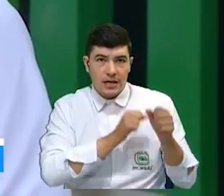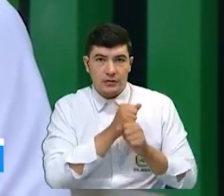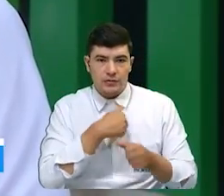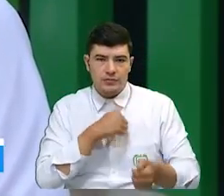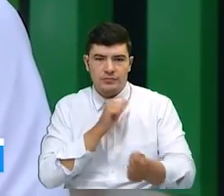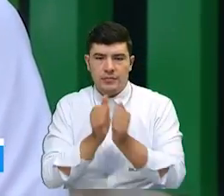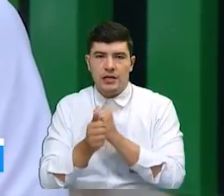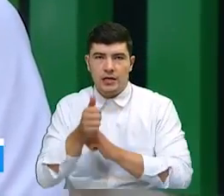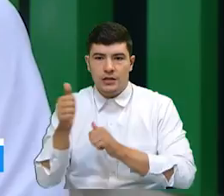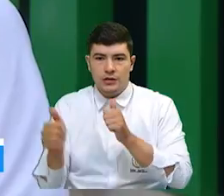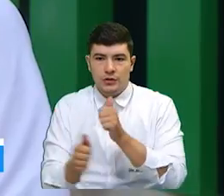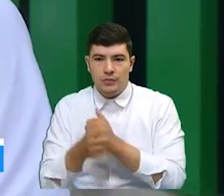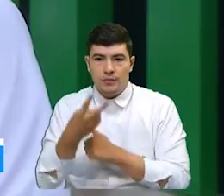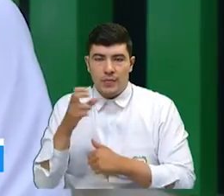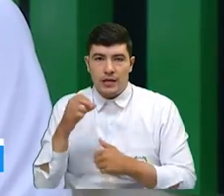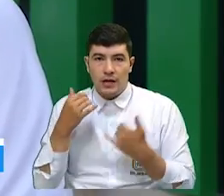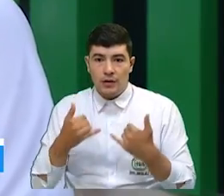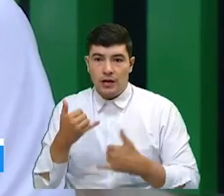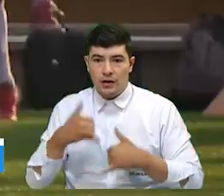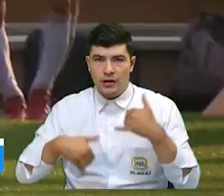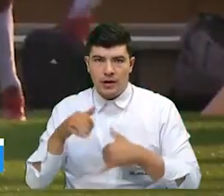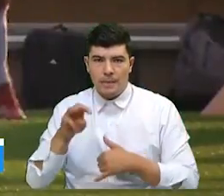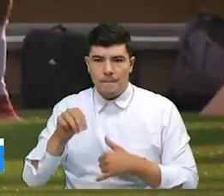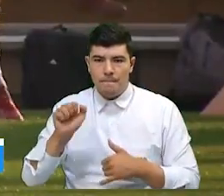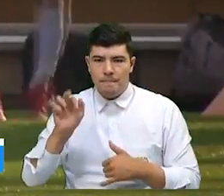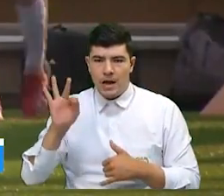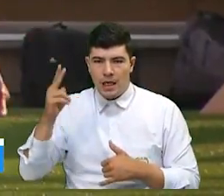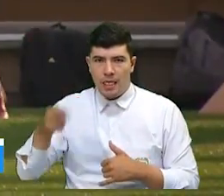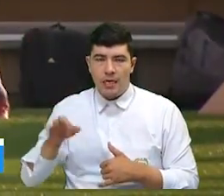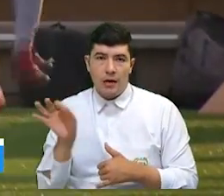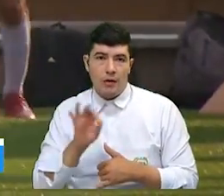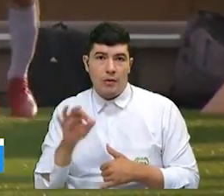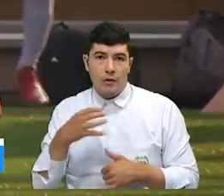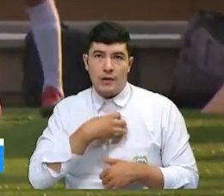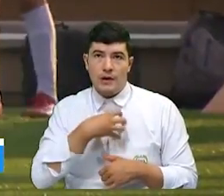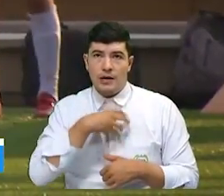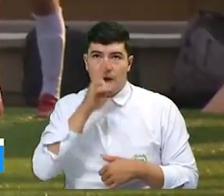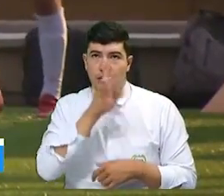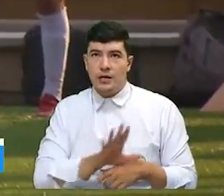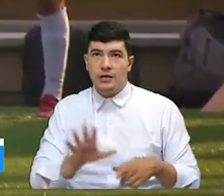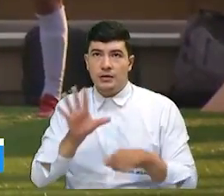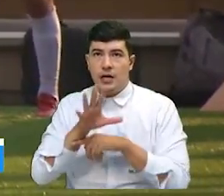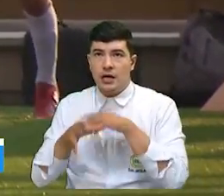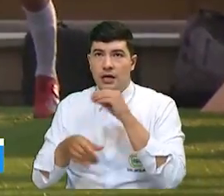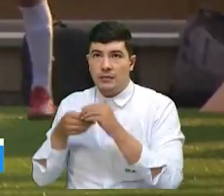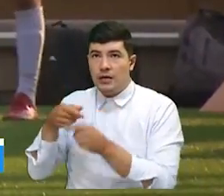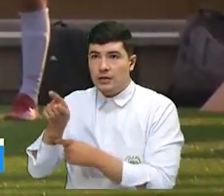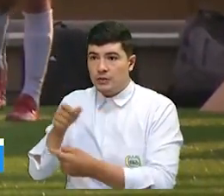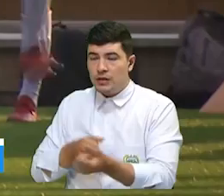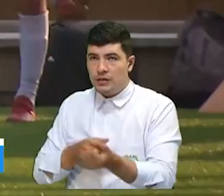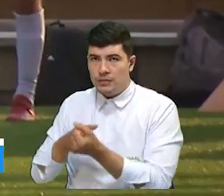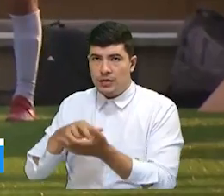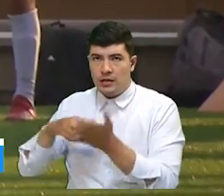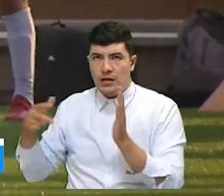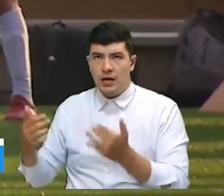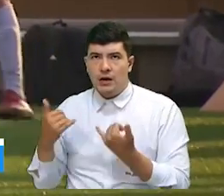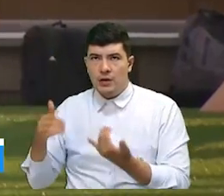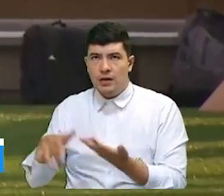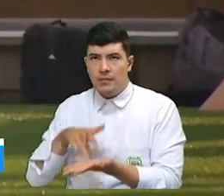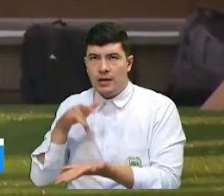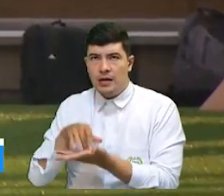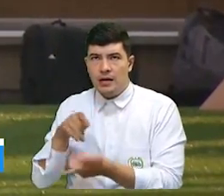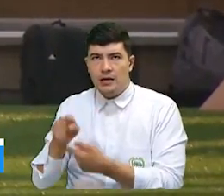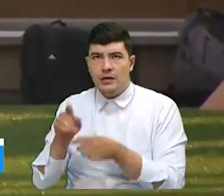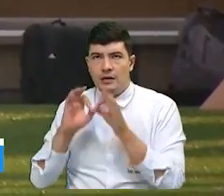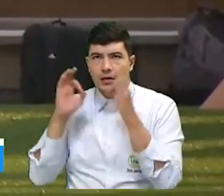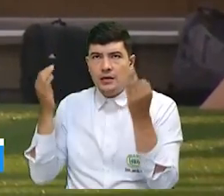jugar posiblemente la Marte y por ahora torneo nacional. En Real Santander cuenta con el apoyo de técnicos y compañeros, quienes lo han acogido como parte de la